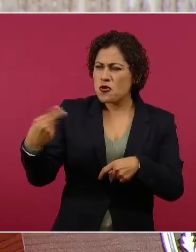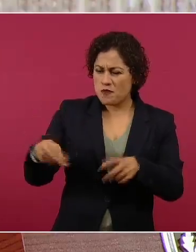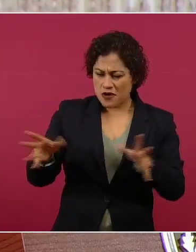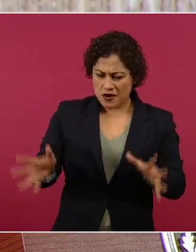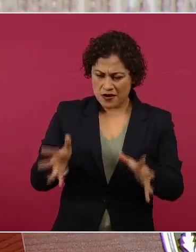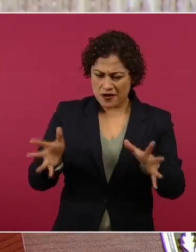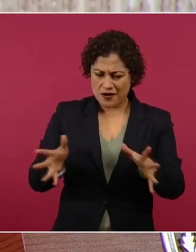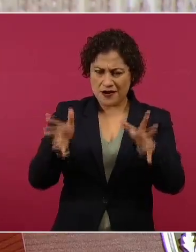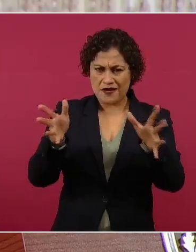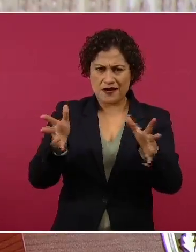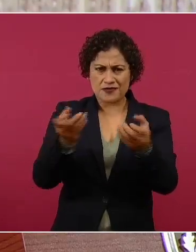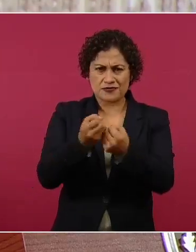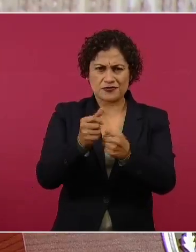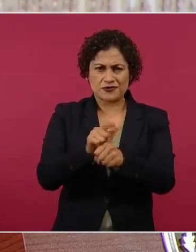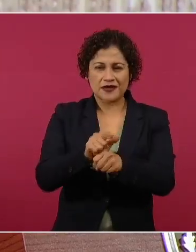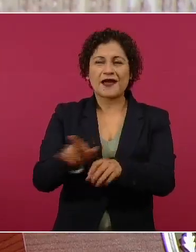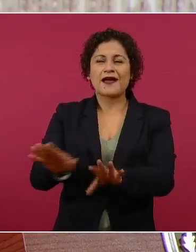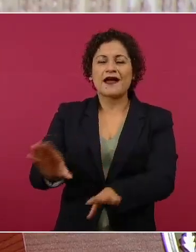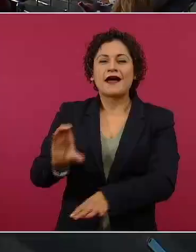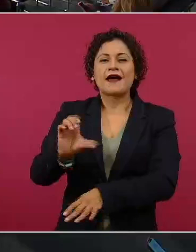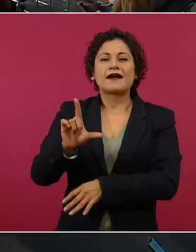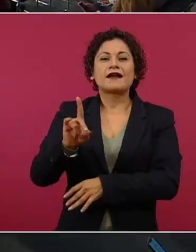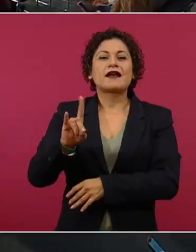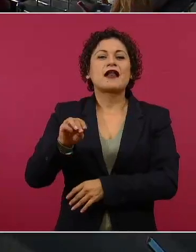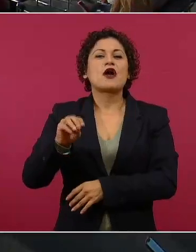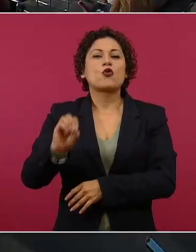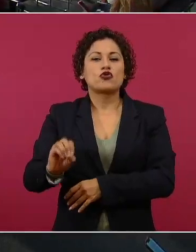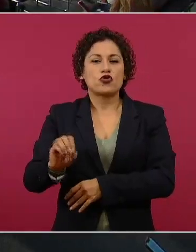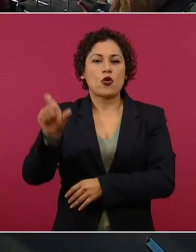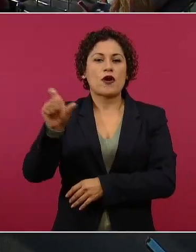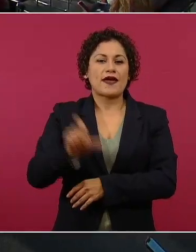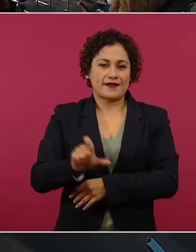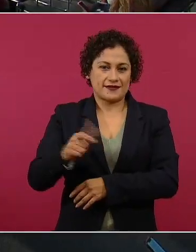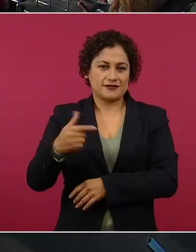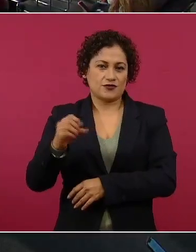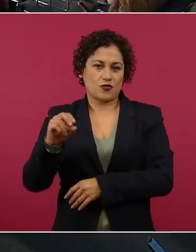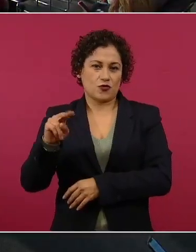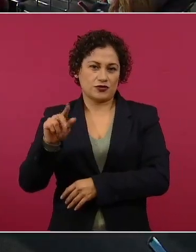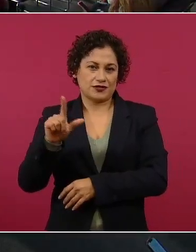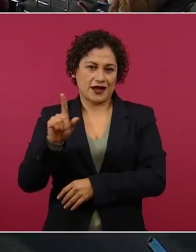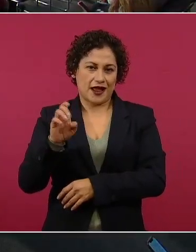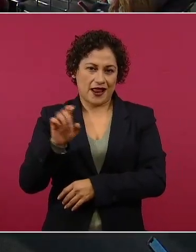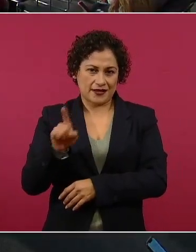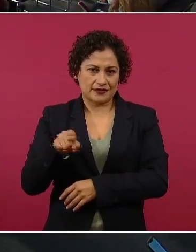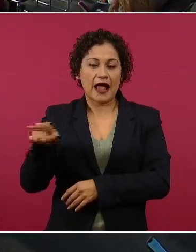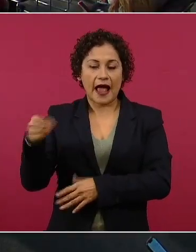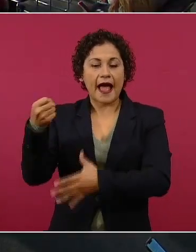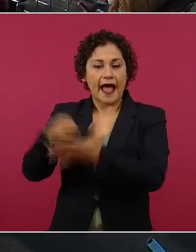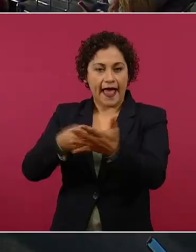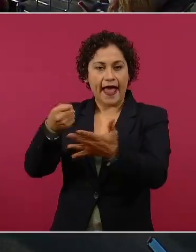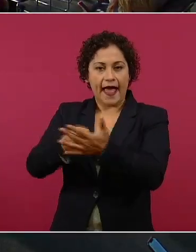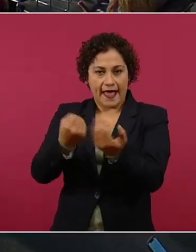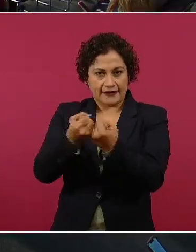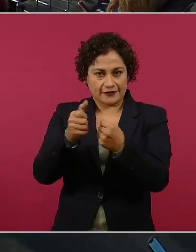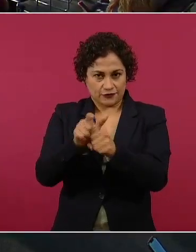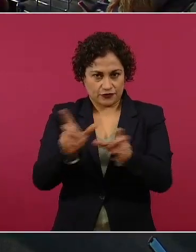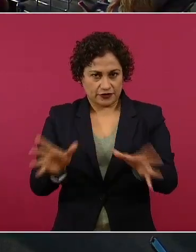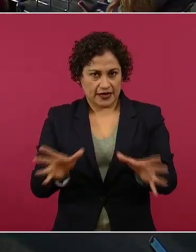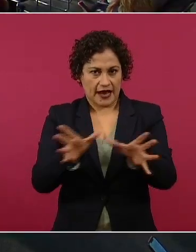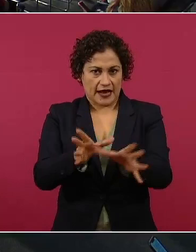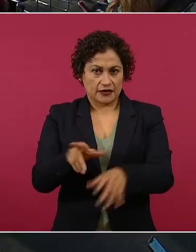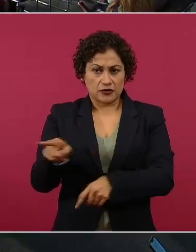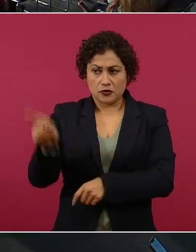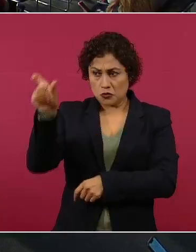Claudio G. González, el activista social, este es un